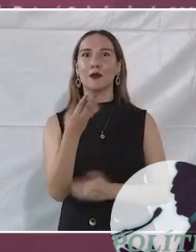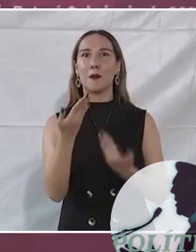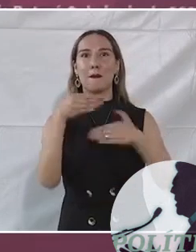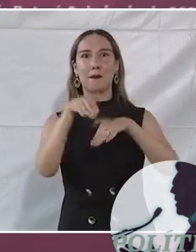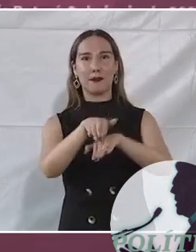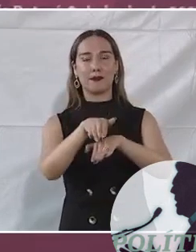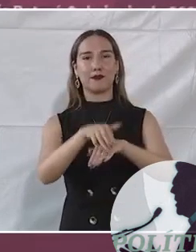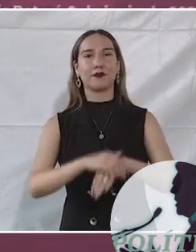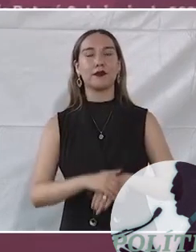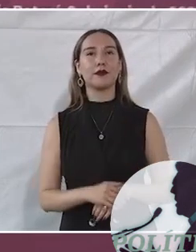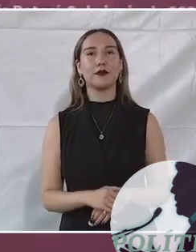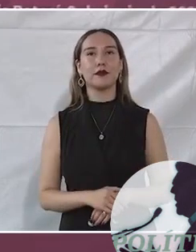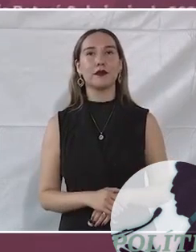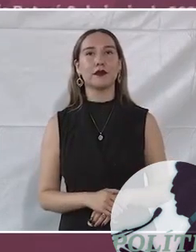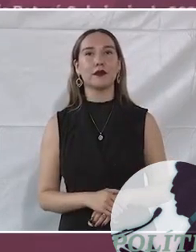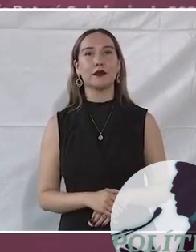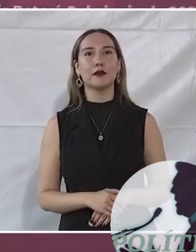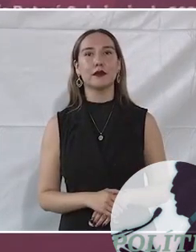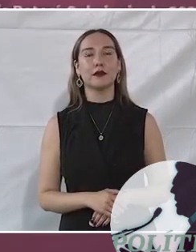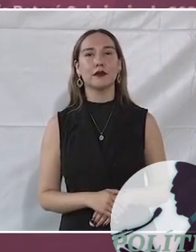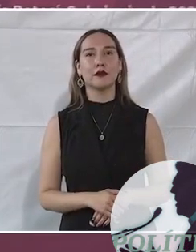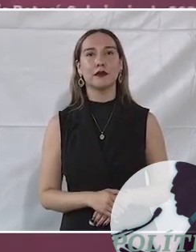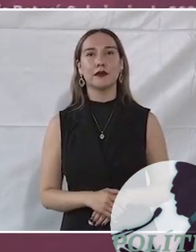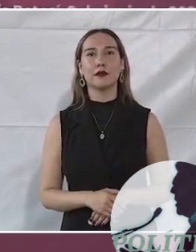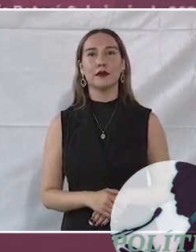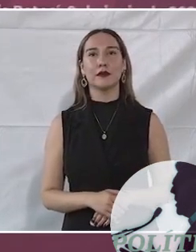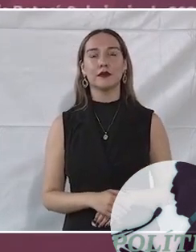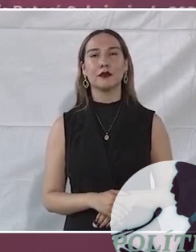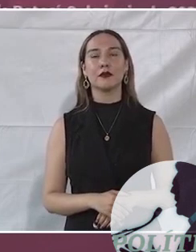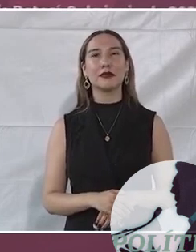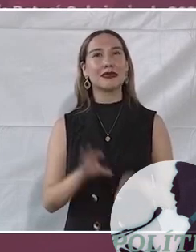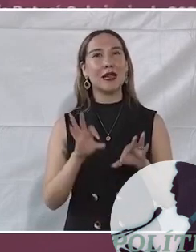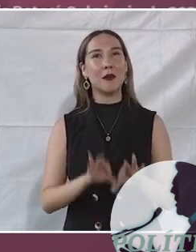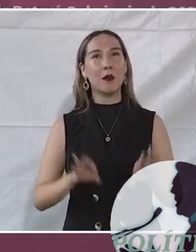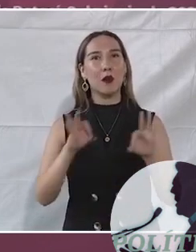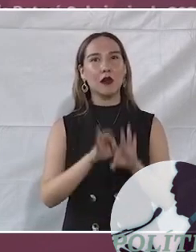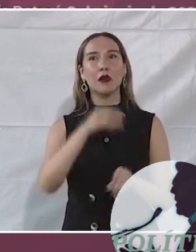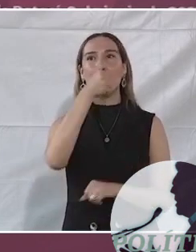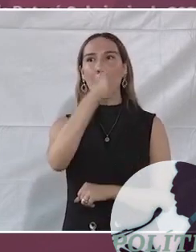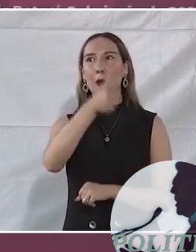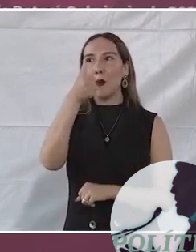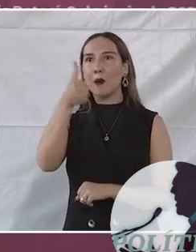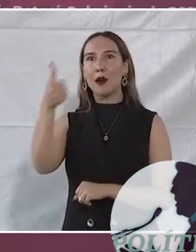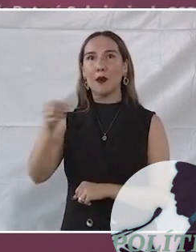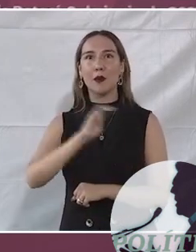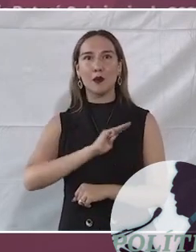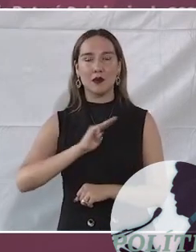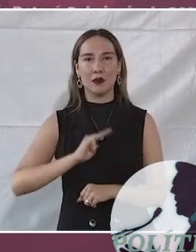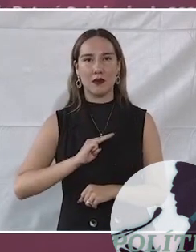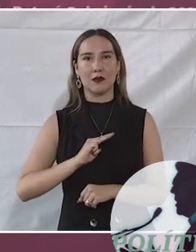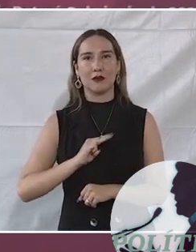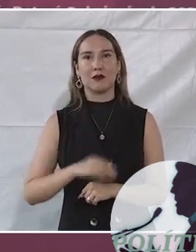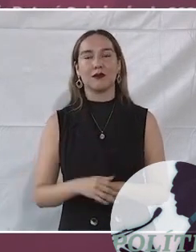que en todas las cabeceras municipales va a haber una sucursal del Banco del